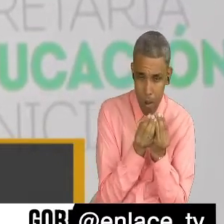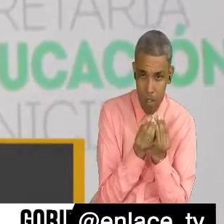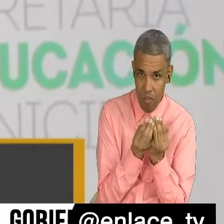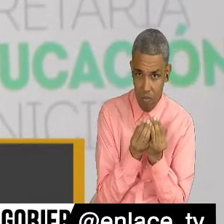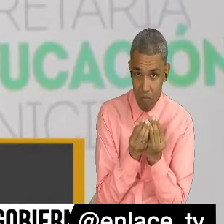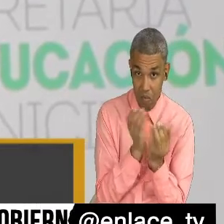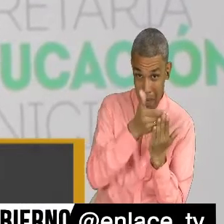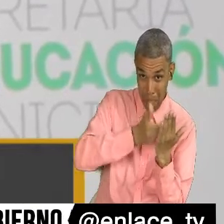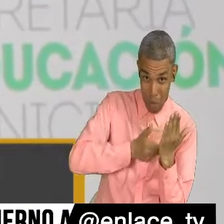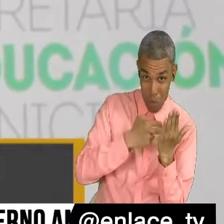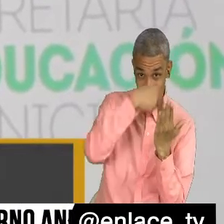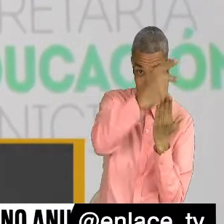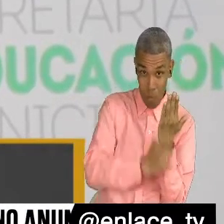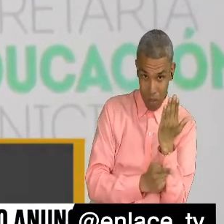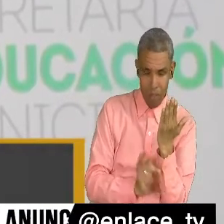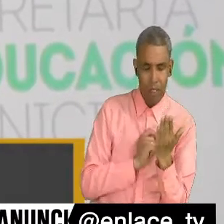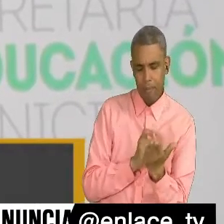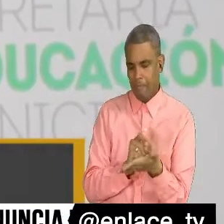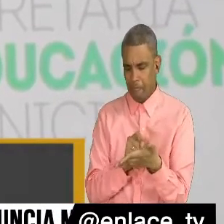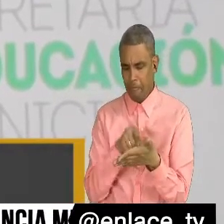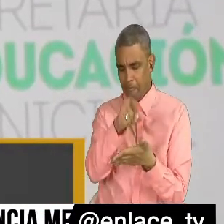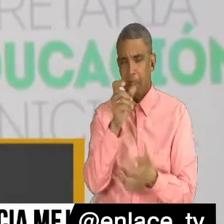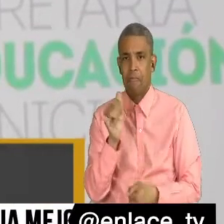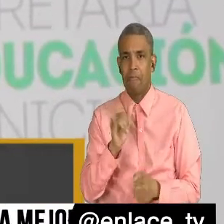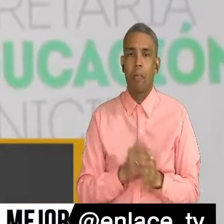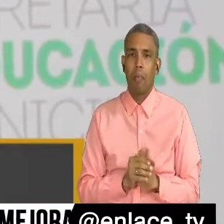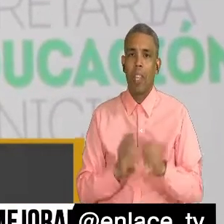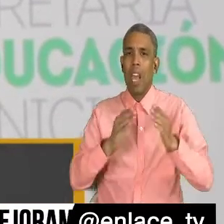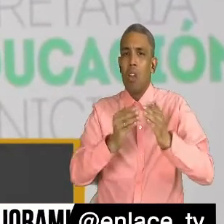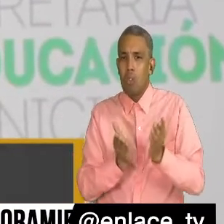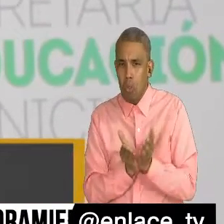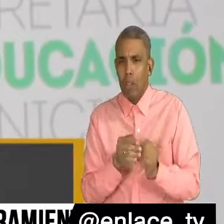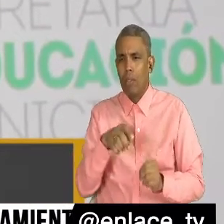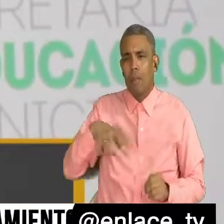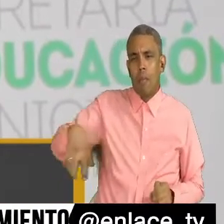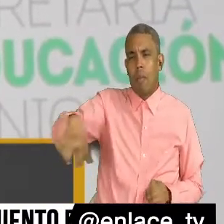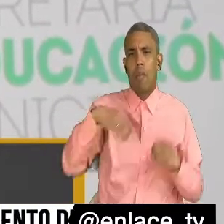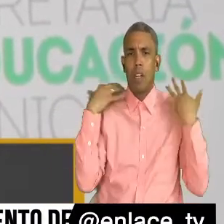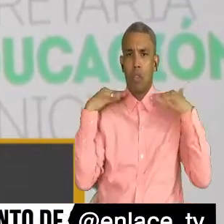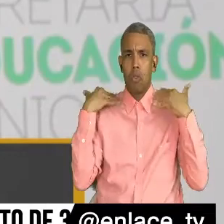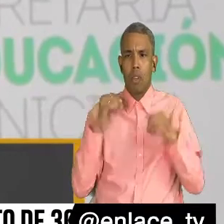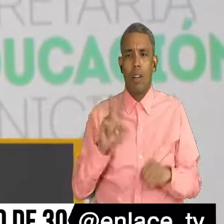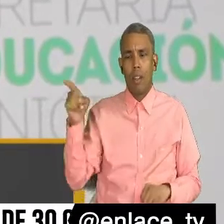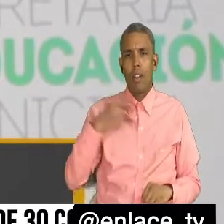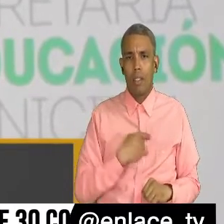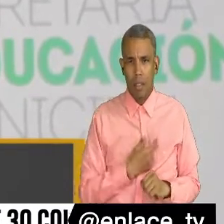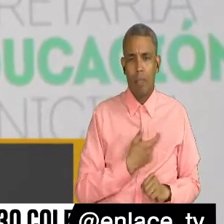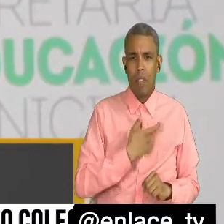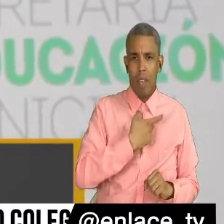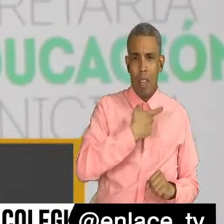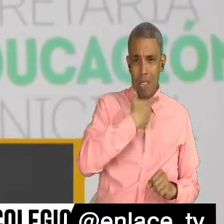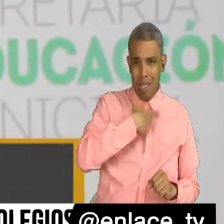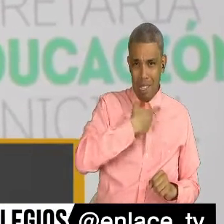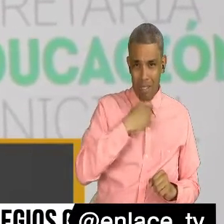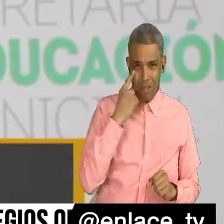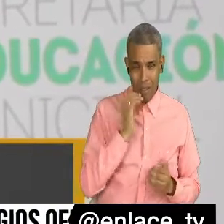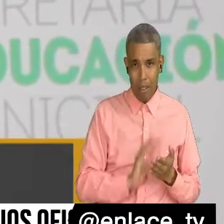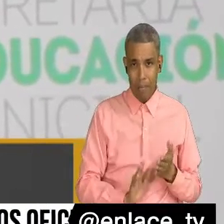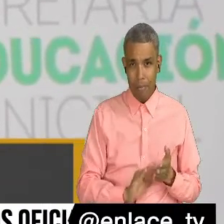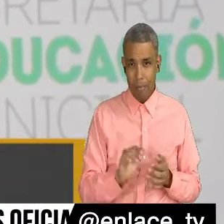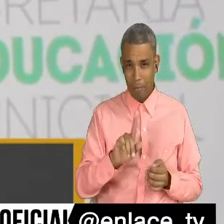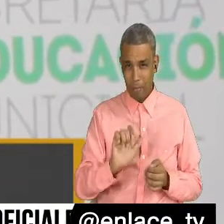unos colegios que ya están totalmente focalizados, que es del sector rural. Vamos a arrancar con San Rafael de Chucurí, ese es un compromiso de